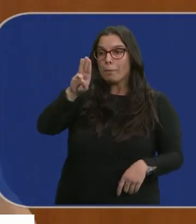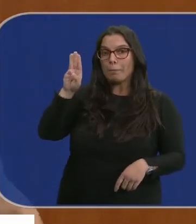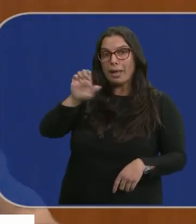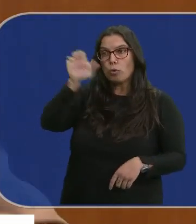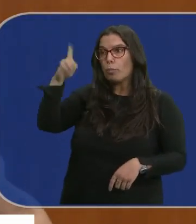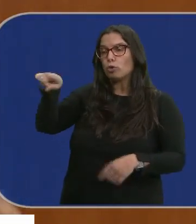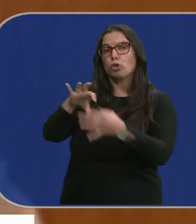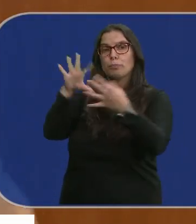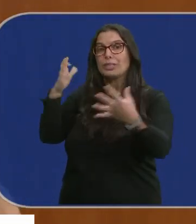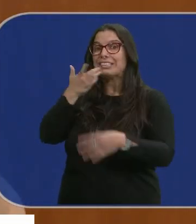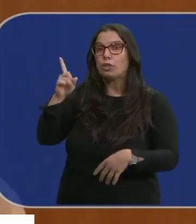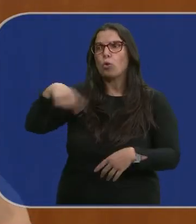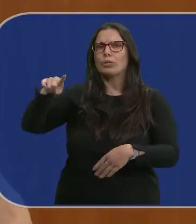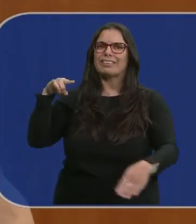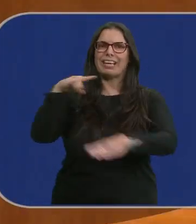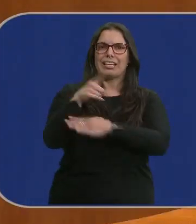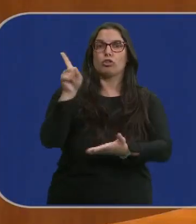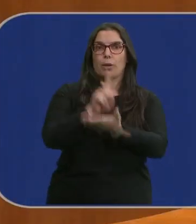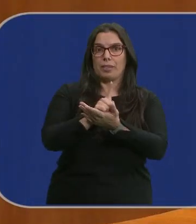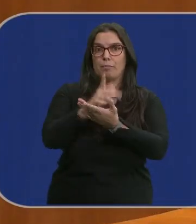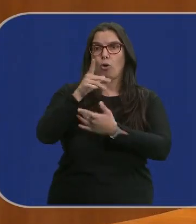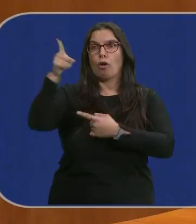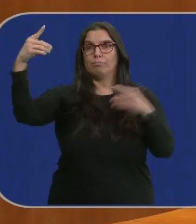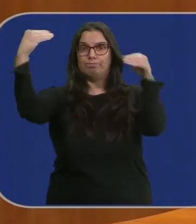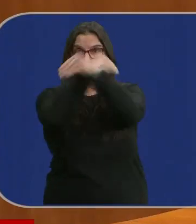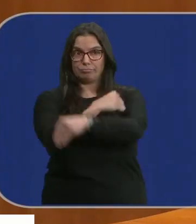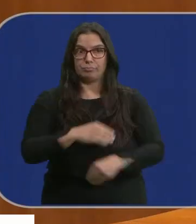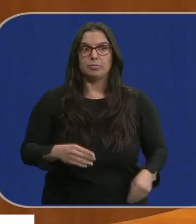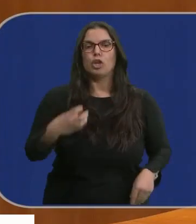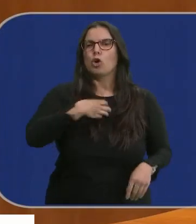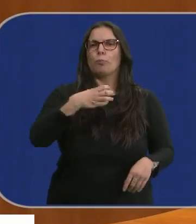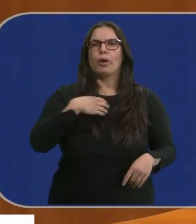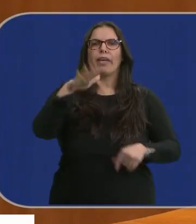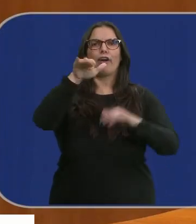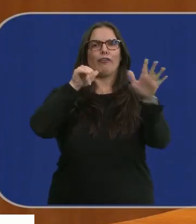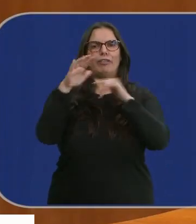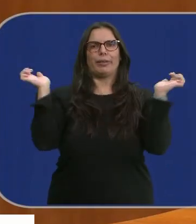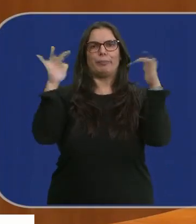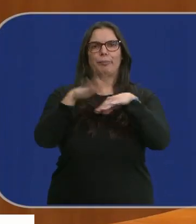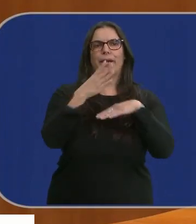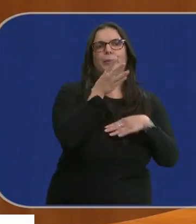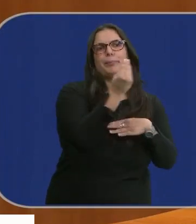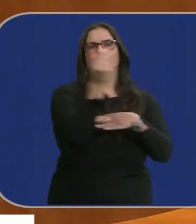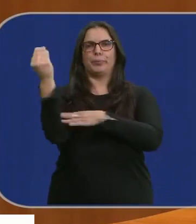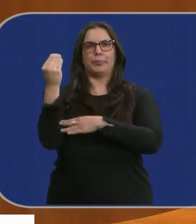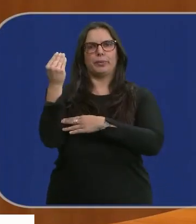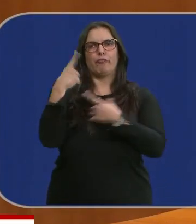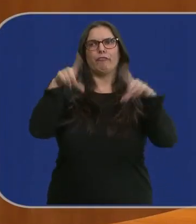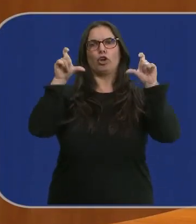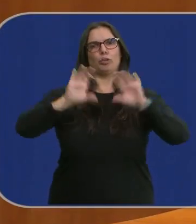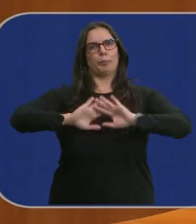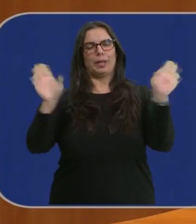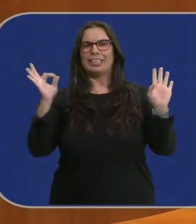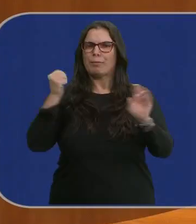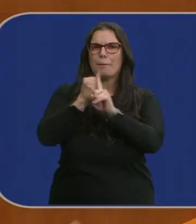porque de lo contrario estarán nuevamente engañando a todos los... No basta con convocar una conferencia sectorial de postureo. Lo que hace falta es